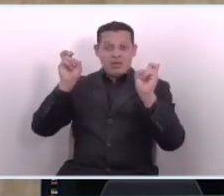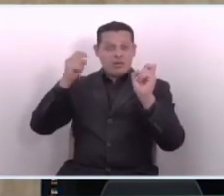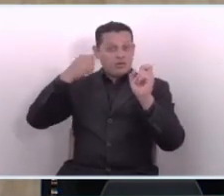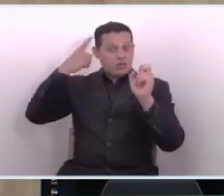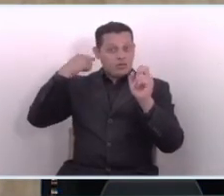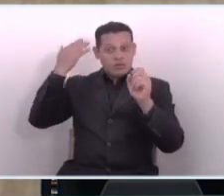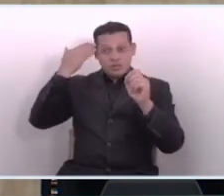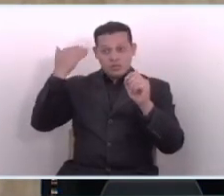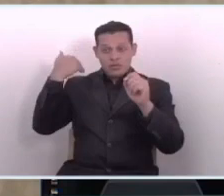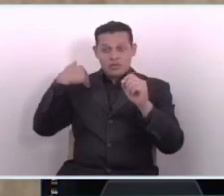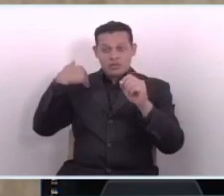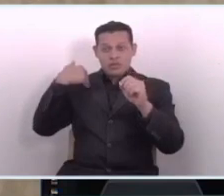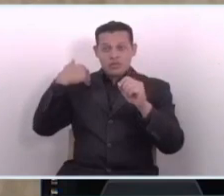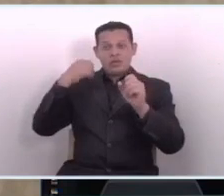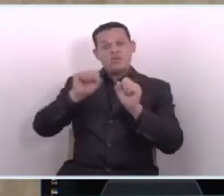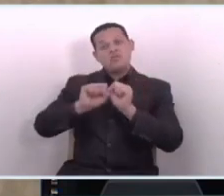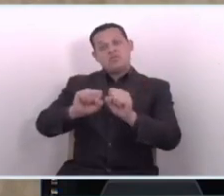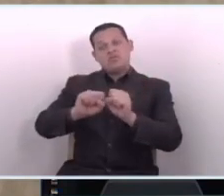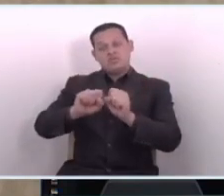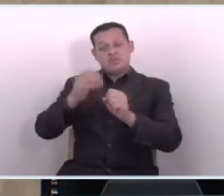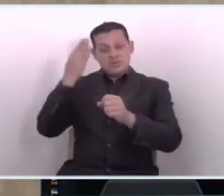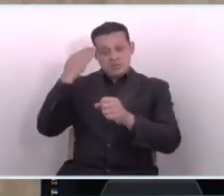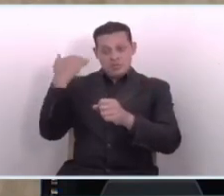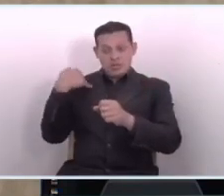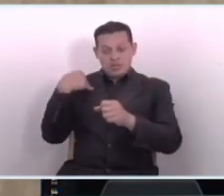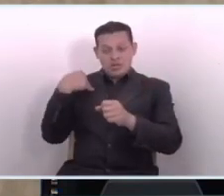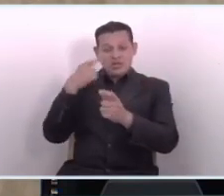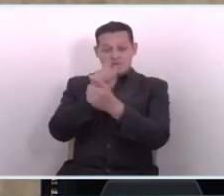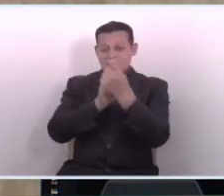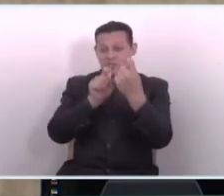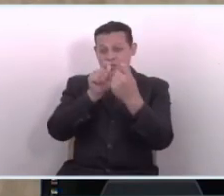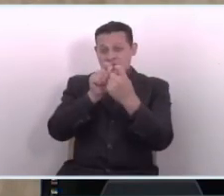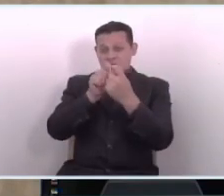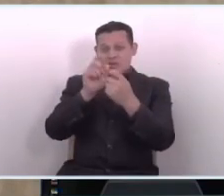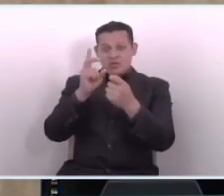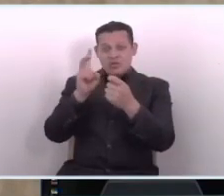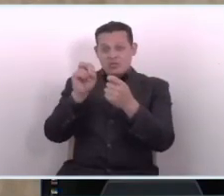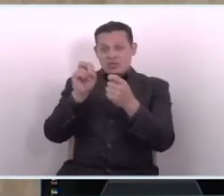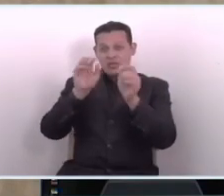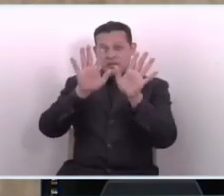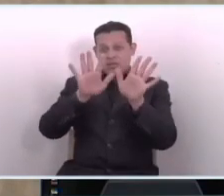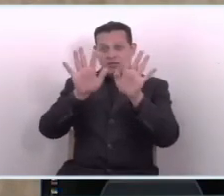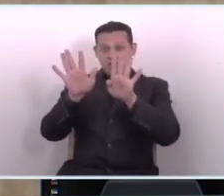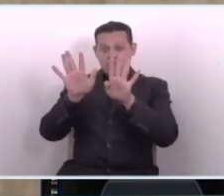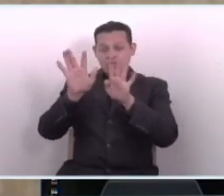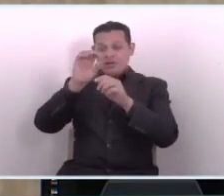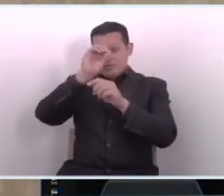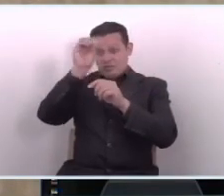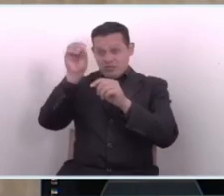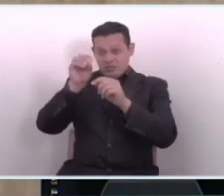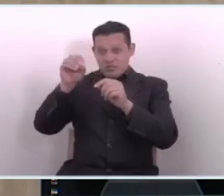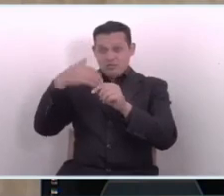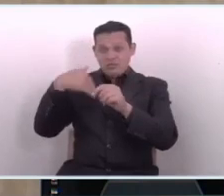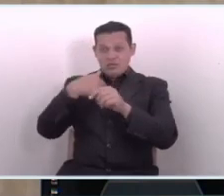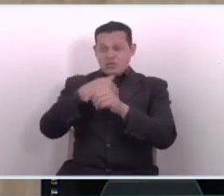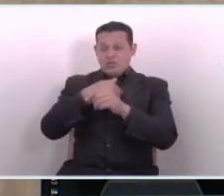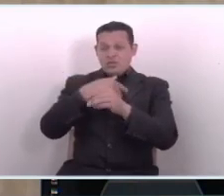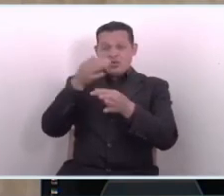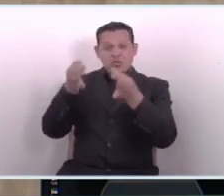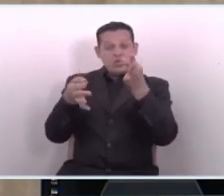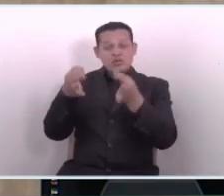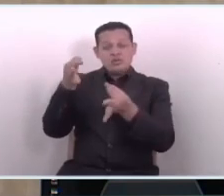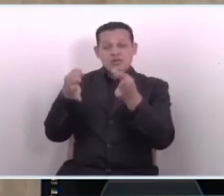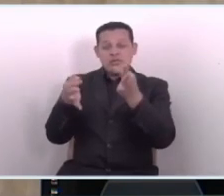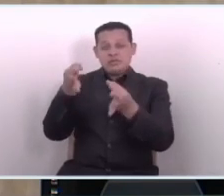género, por ejemplo, de feminicidios específicamente, desde 2019, y estas son cifras del Ministerio de